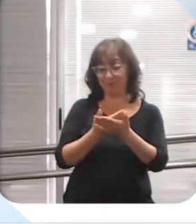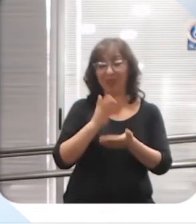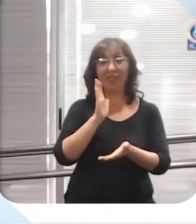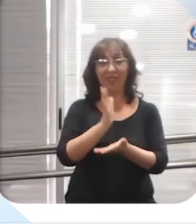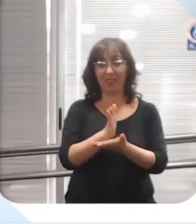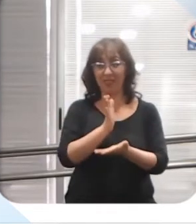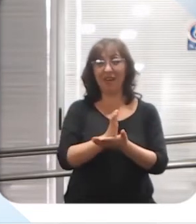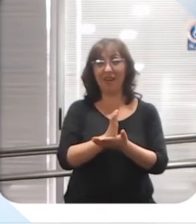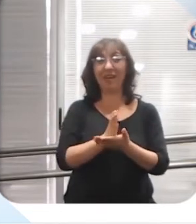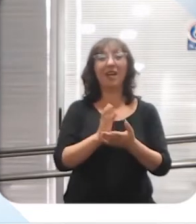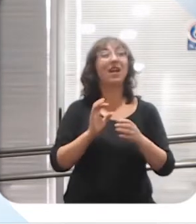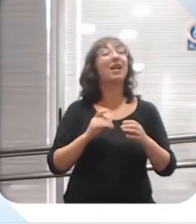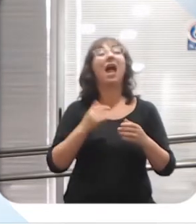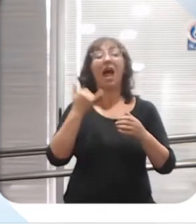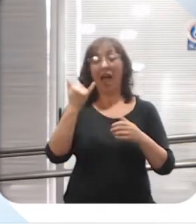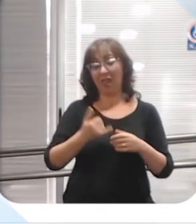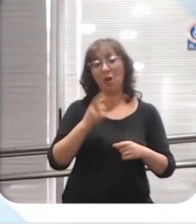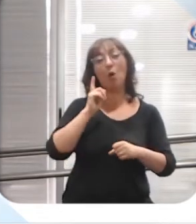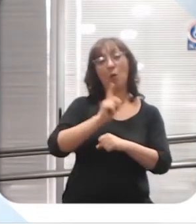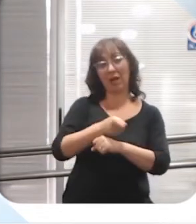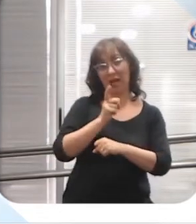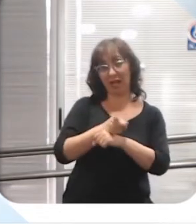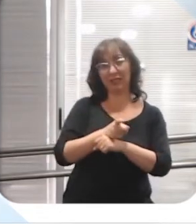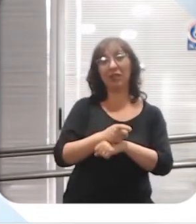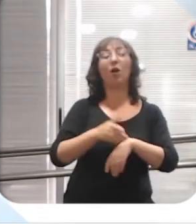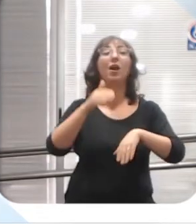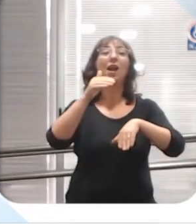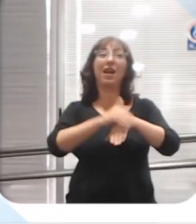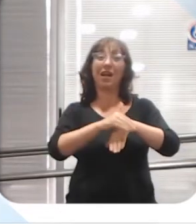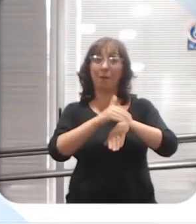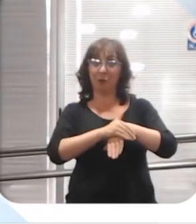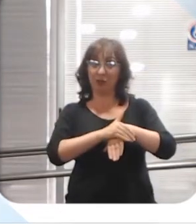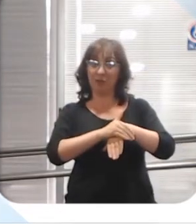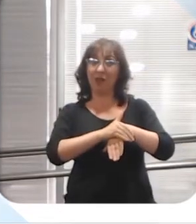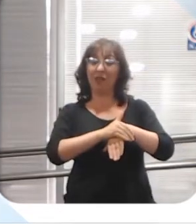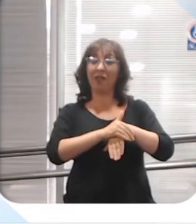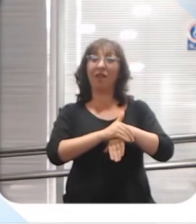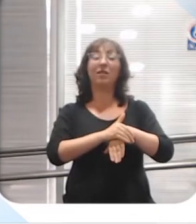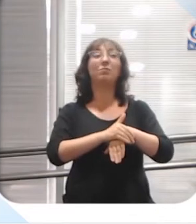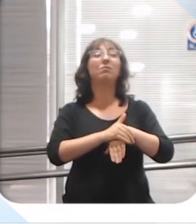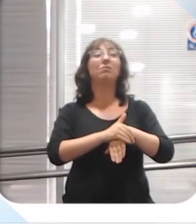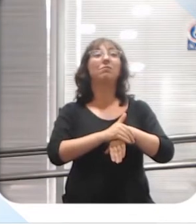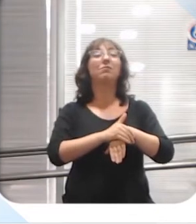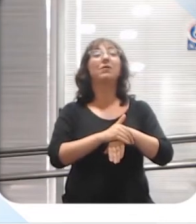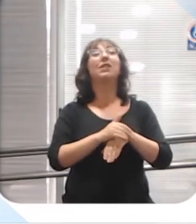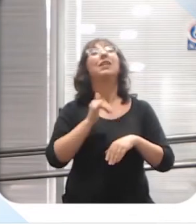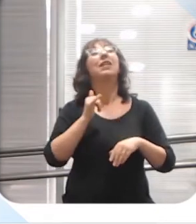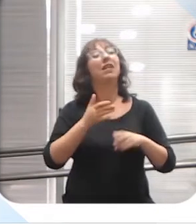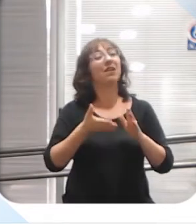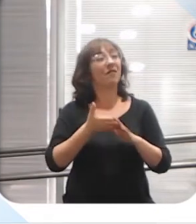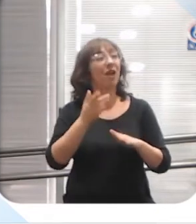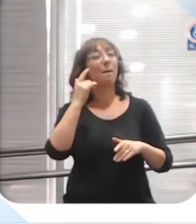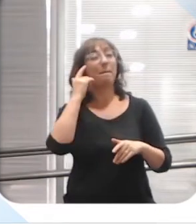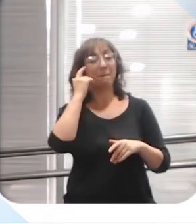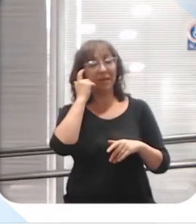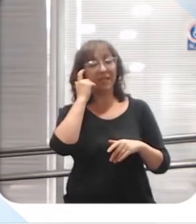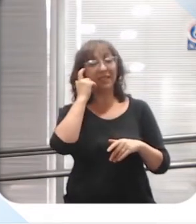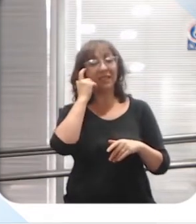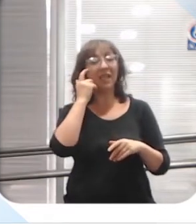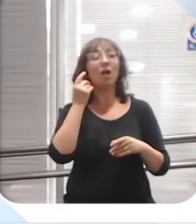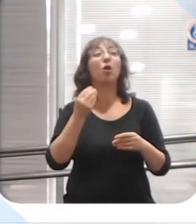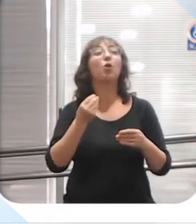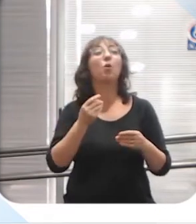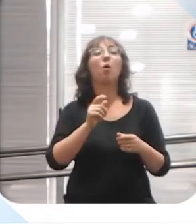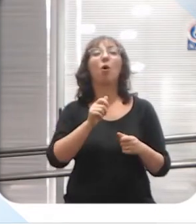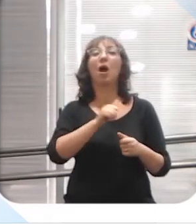derechos conllevan obligaciones, responsabilidades, y que vamos a pensar en la